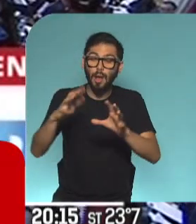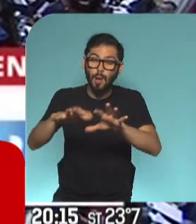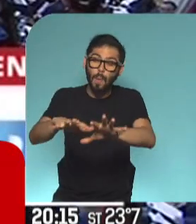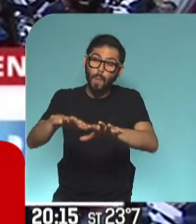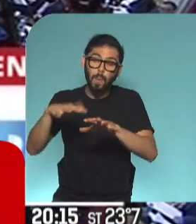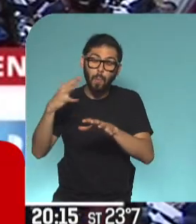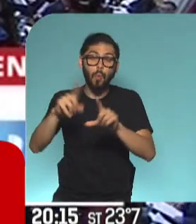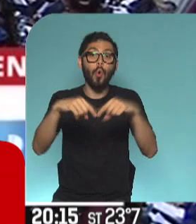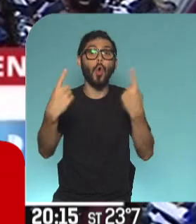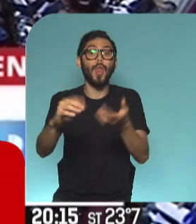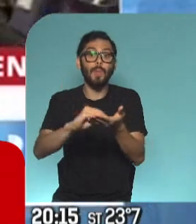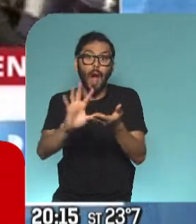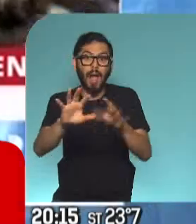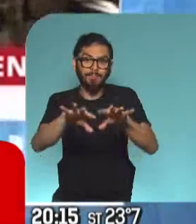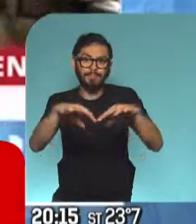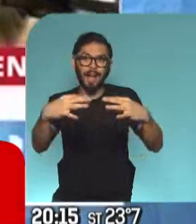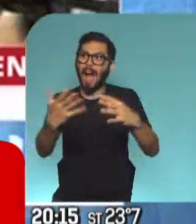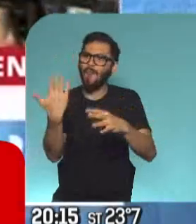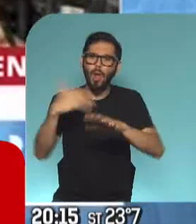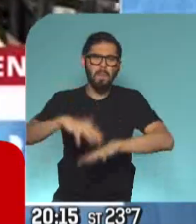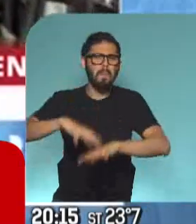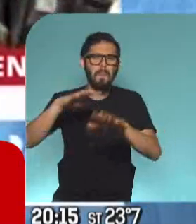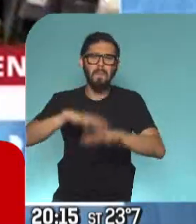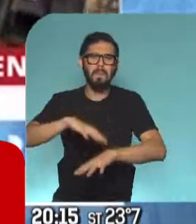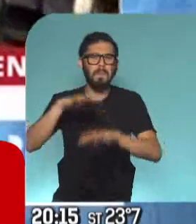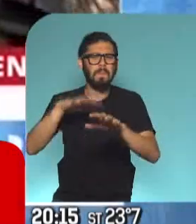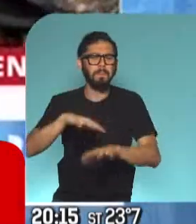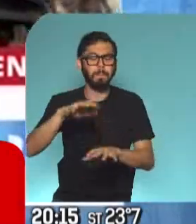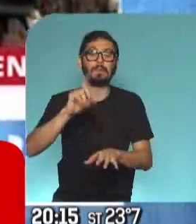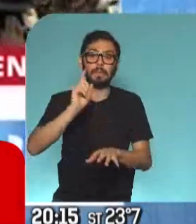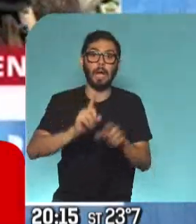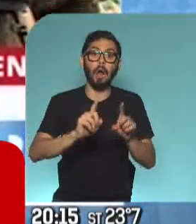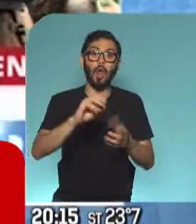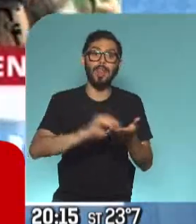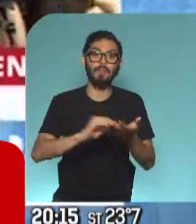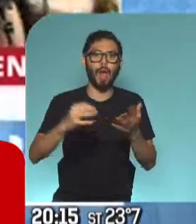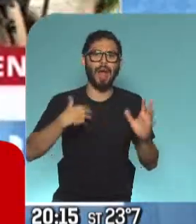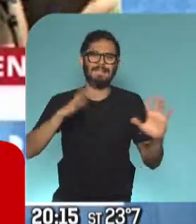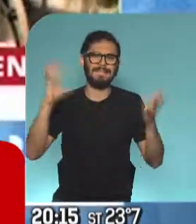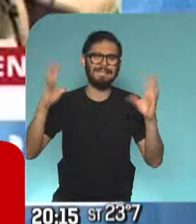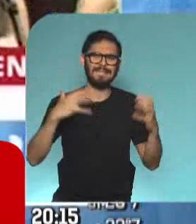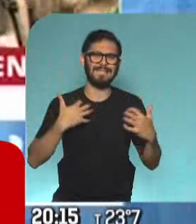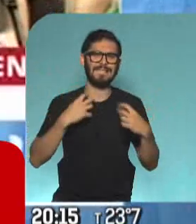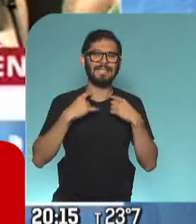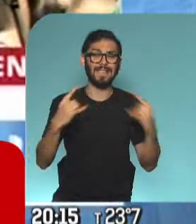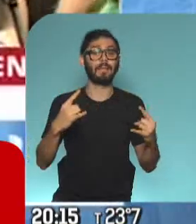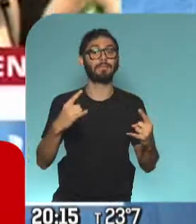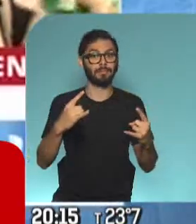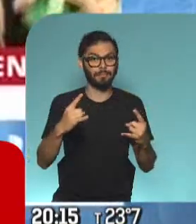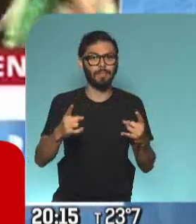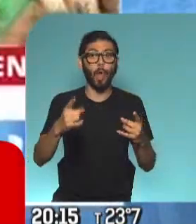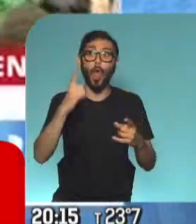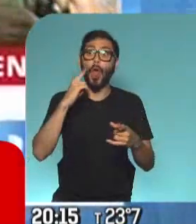estaba allí, una explosión afuera. También euforia en algunos diputados adentro. Una jornada que veremos si queda